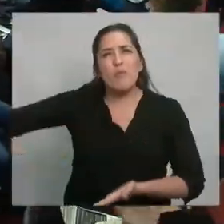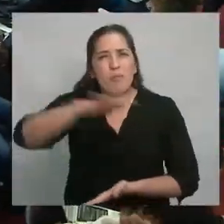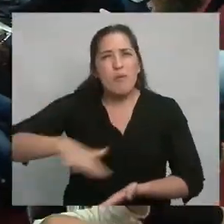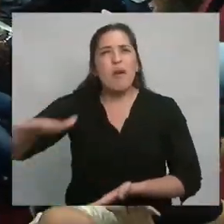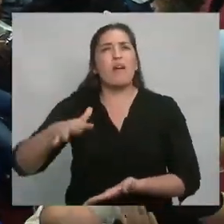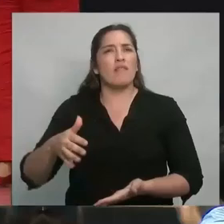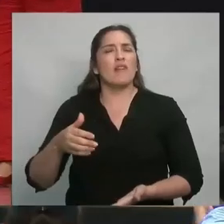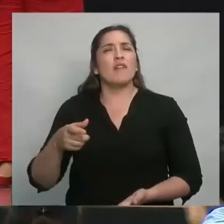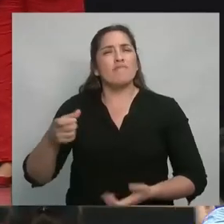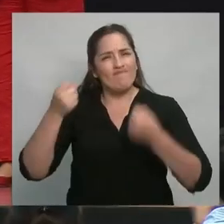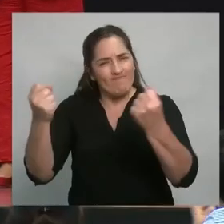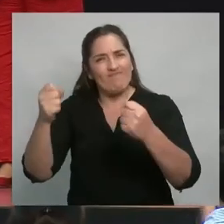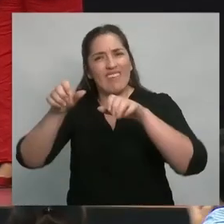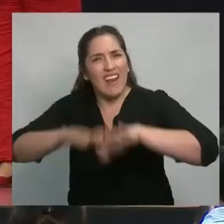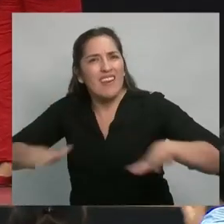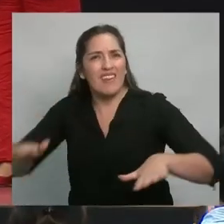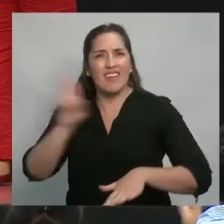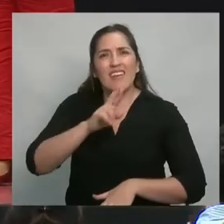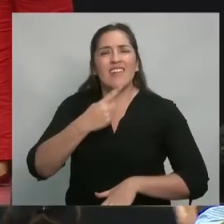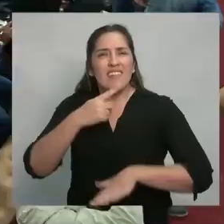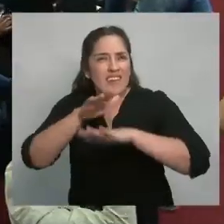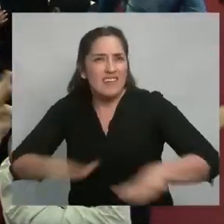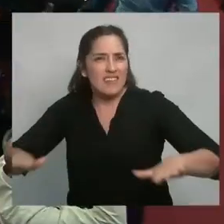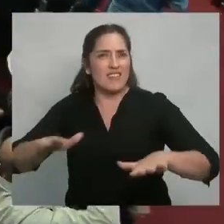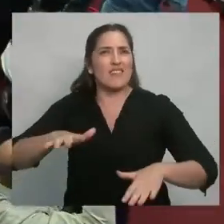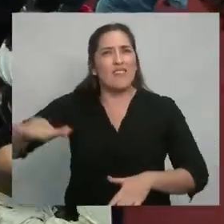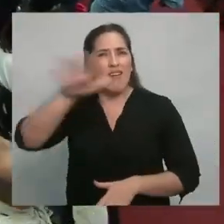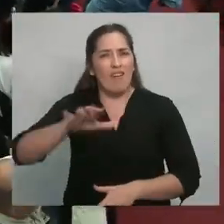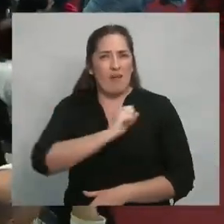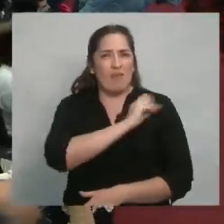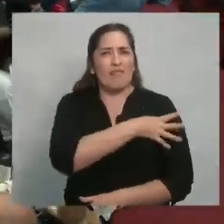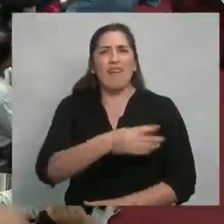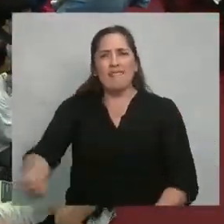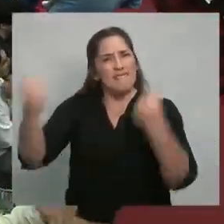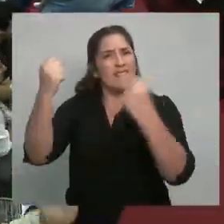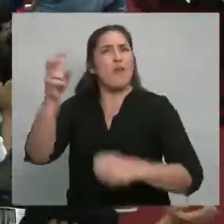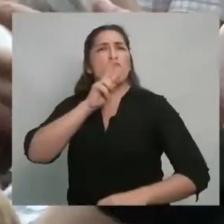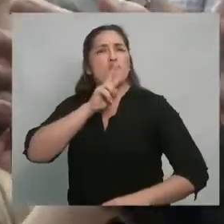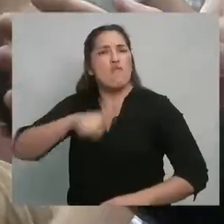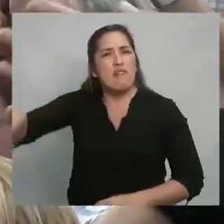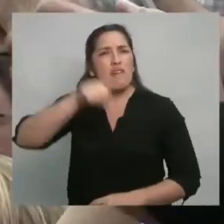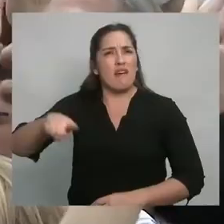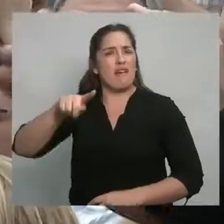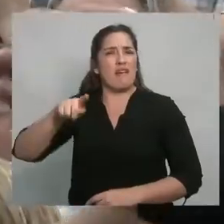¡Vivan los niños y las niñas palestinas! ¡Vivan las mujeres